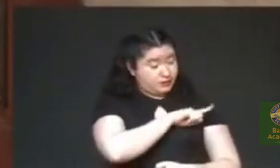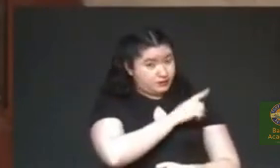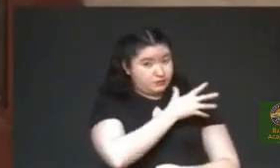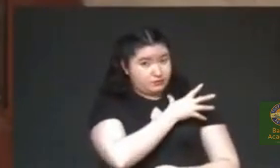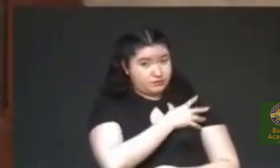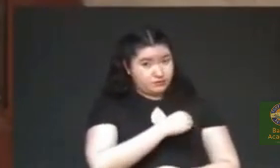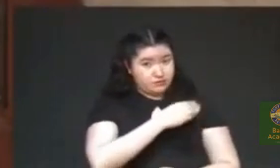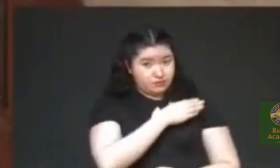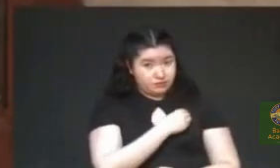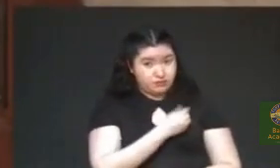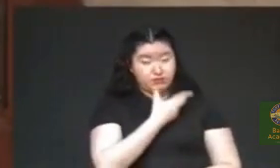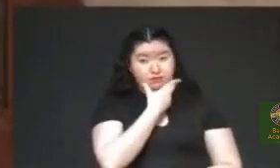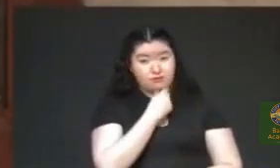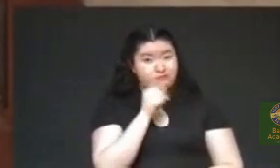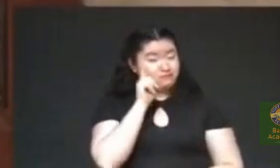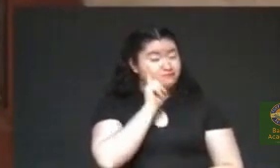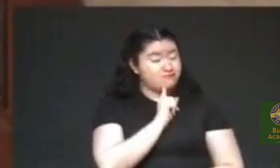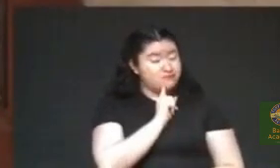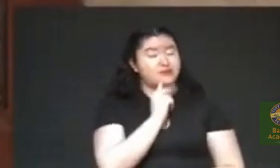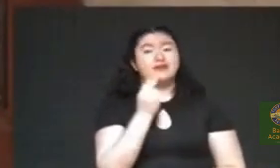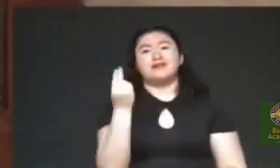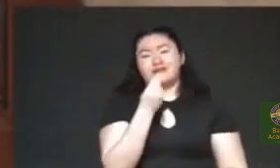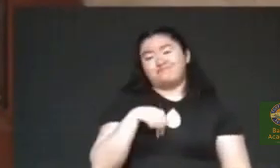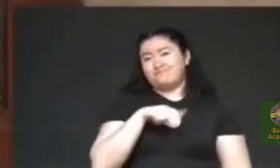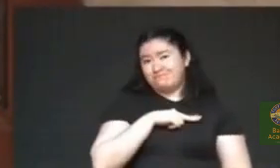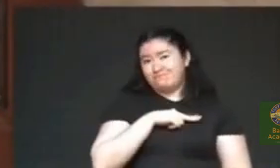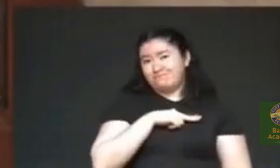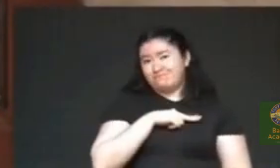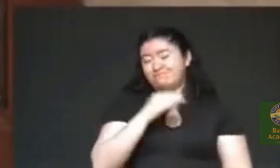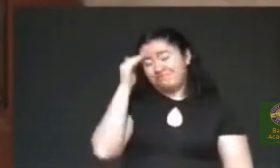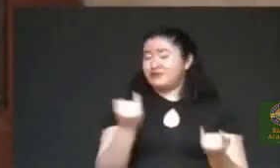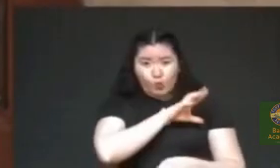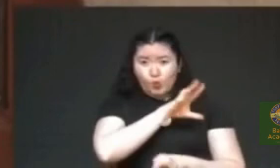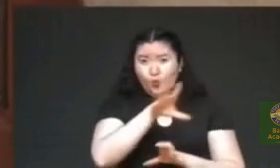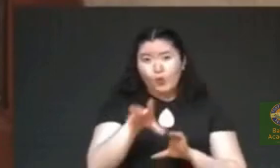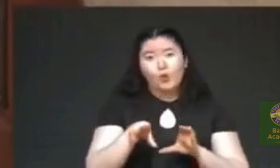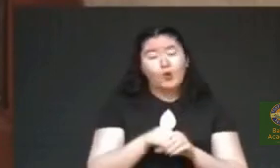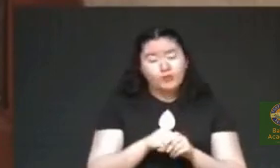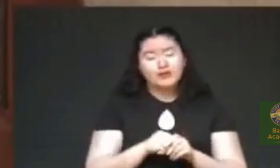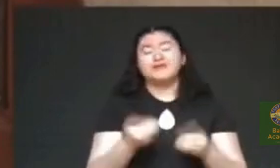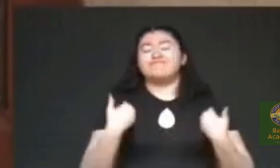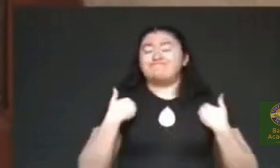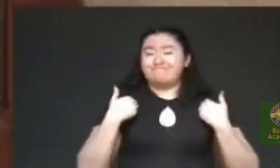general en la salud integral. Entonces los entendemos,